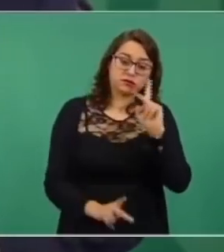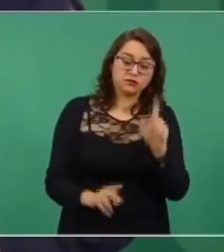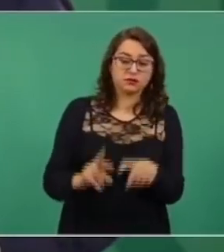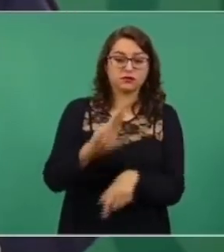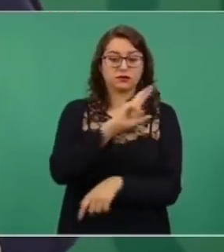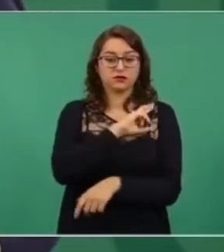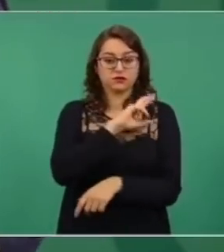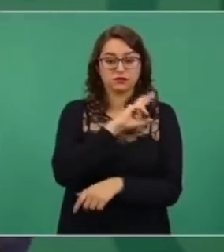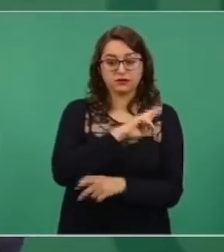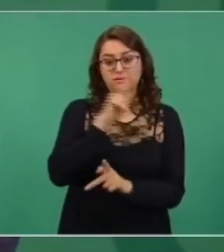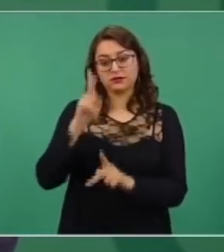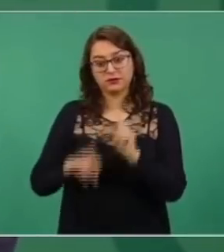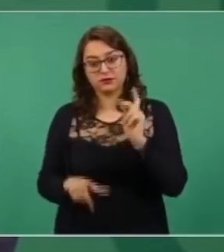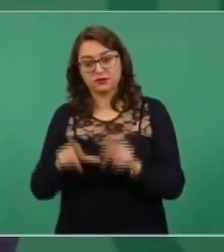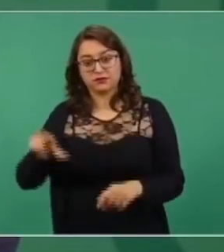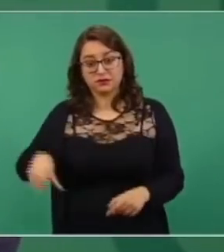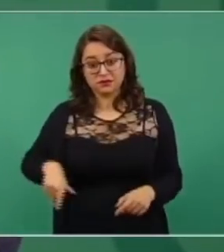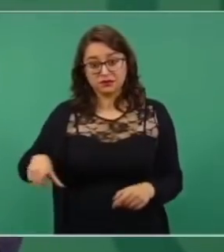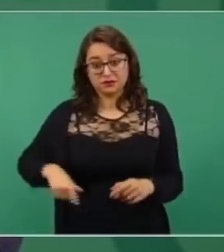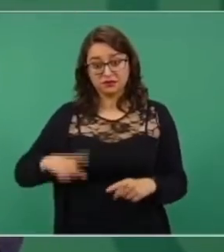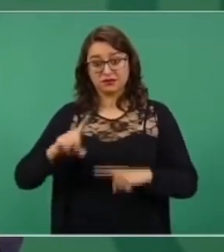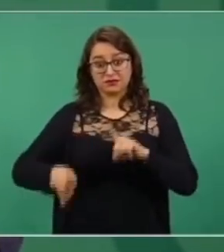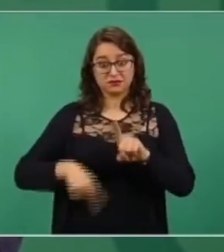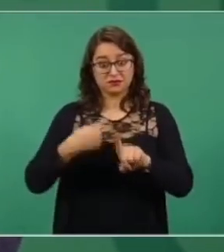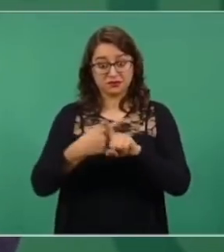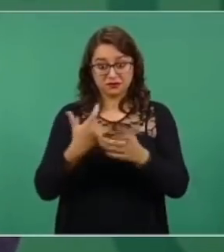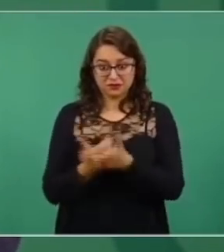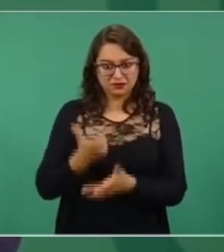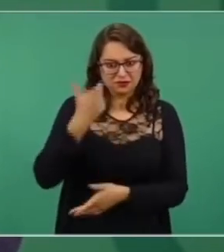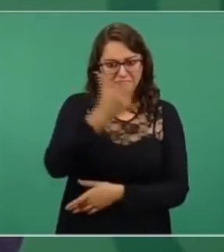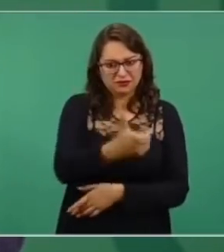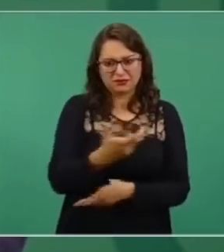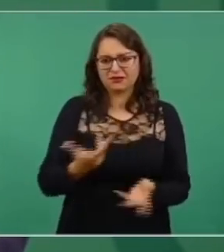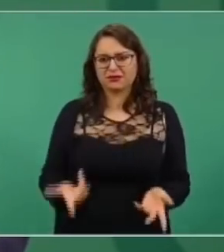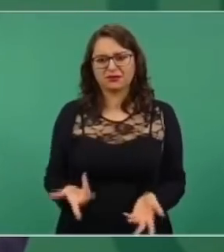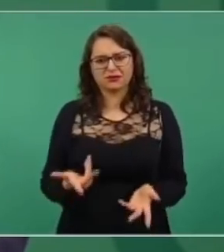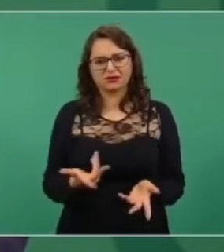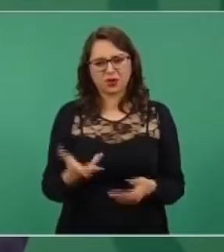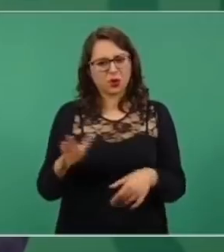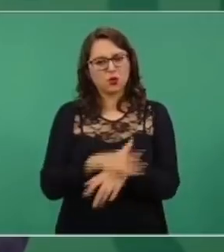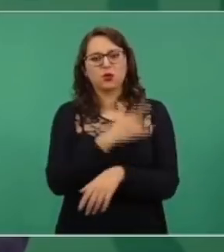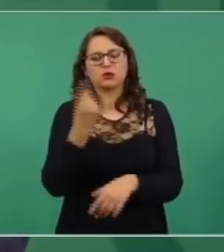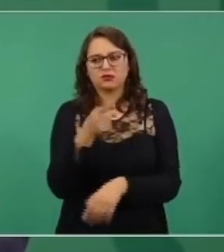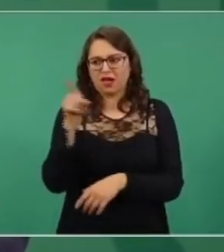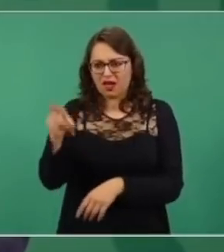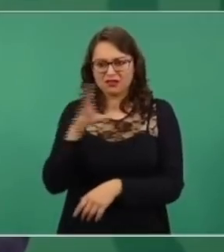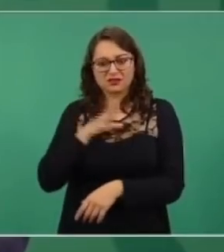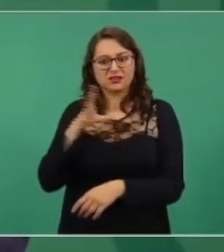semipública pagando si existe la embajada?